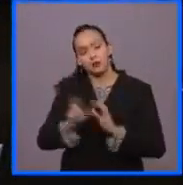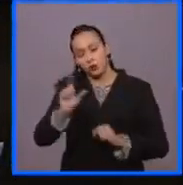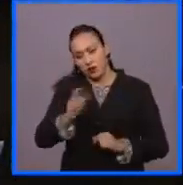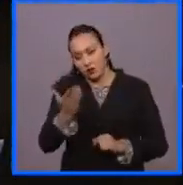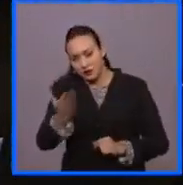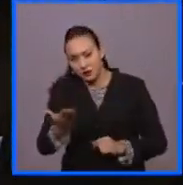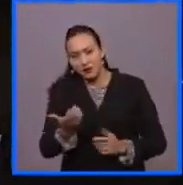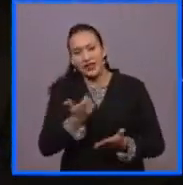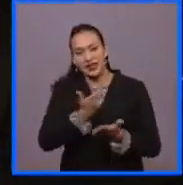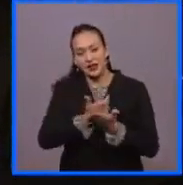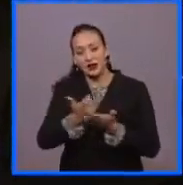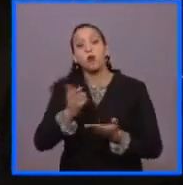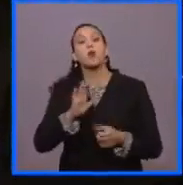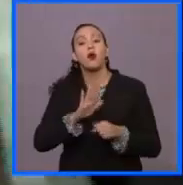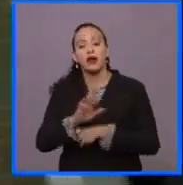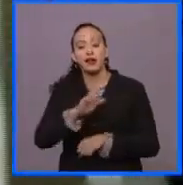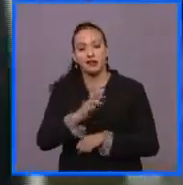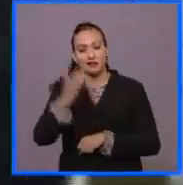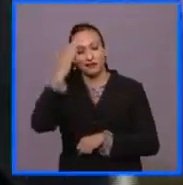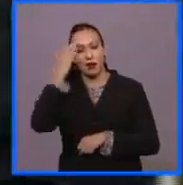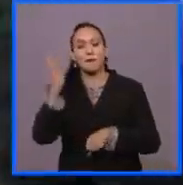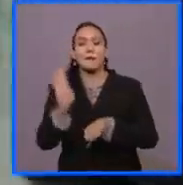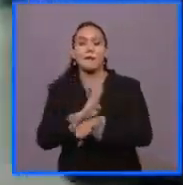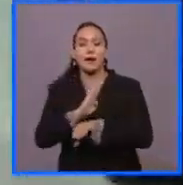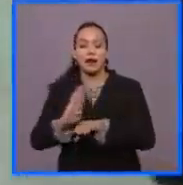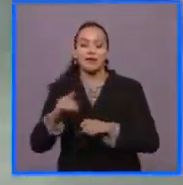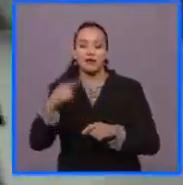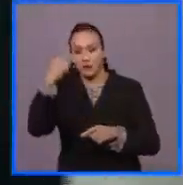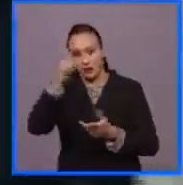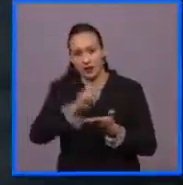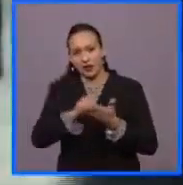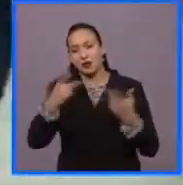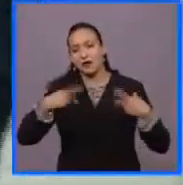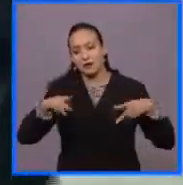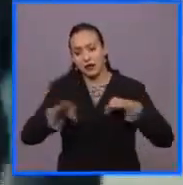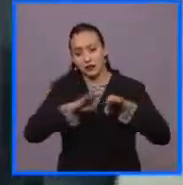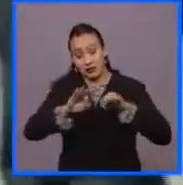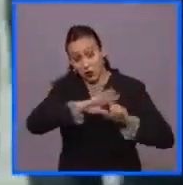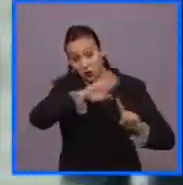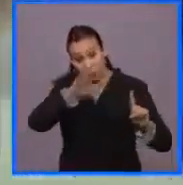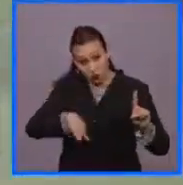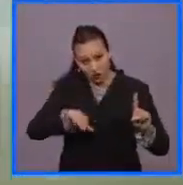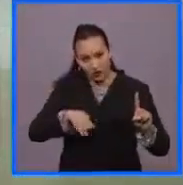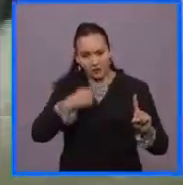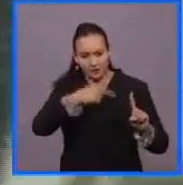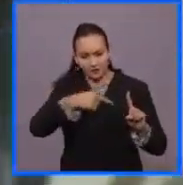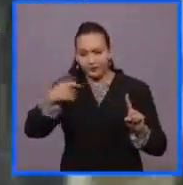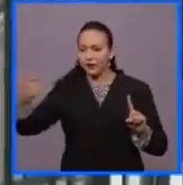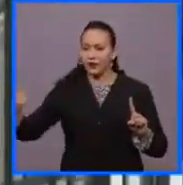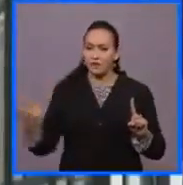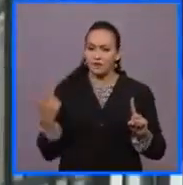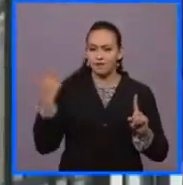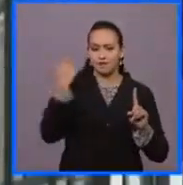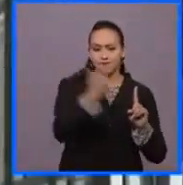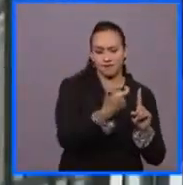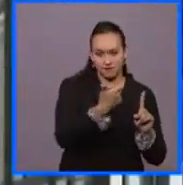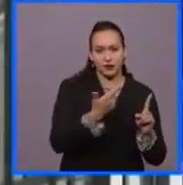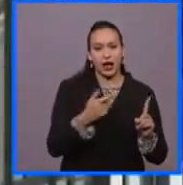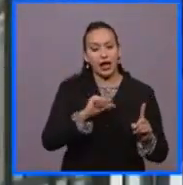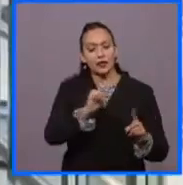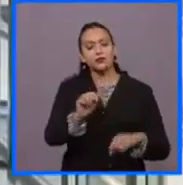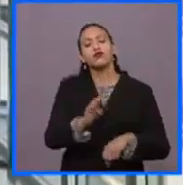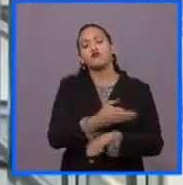únicas prestaciones el reconocimiento de beneficiario de los derechos de un trabajador fallecido y la entrega del saldo de su